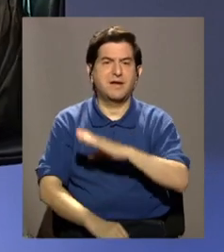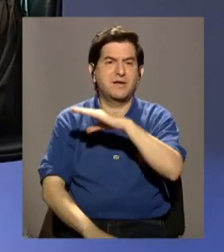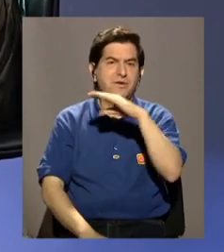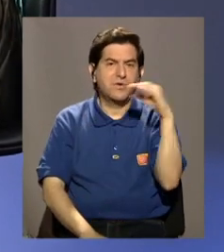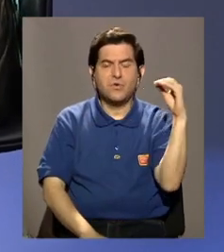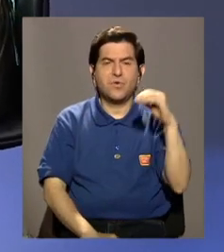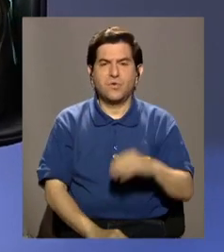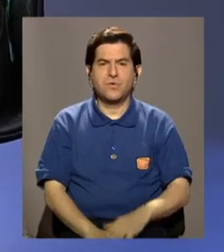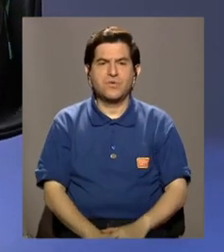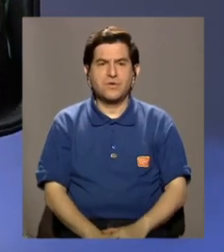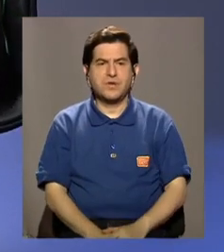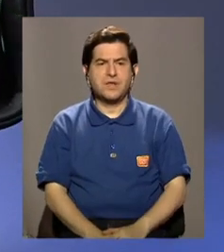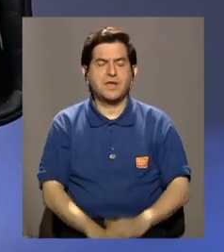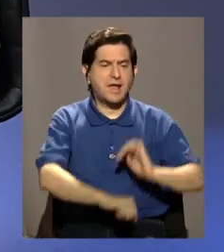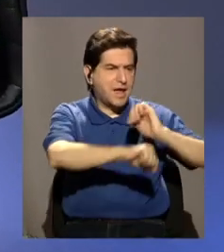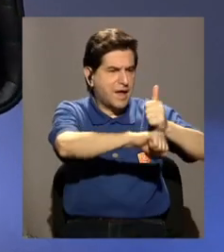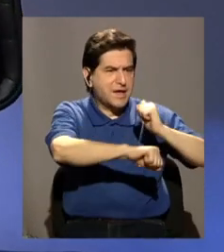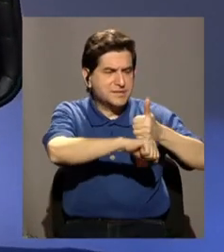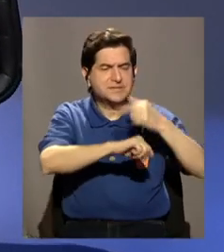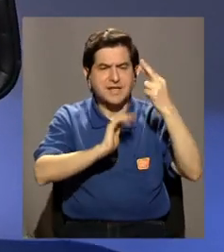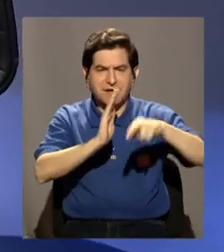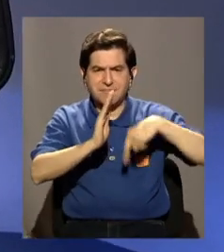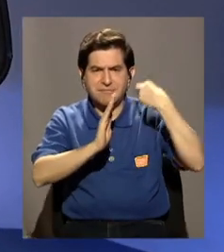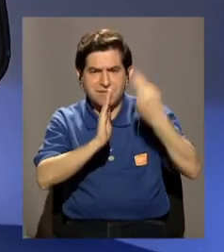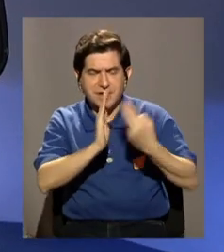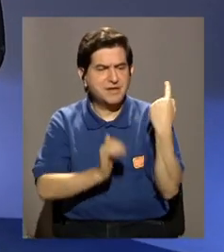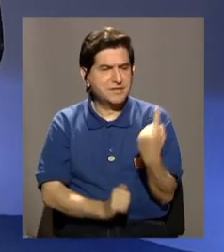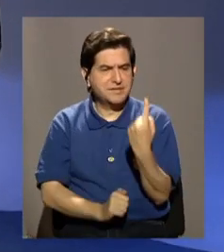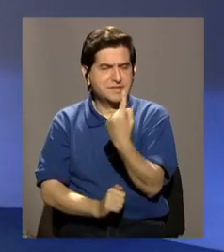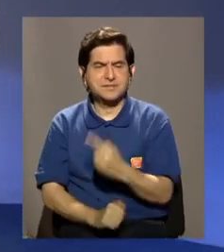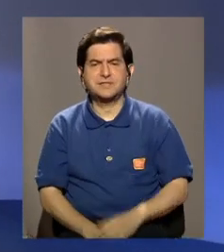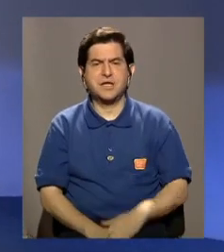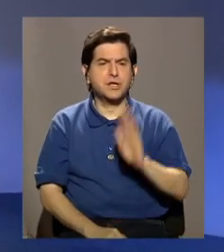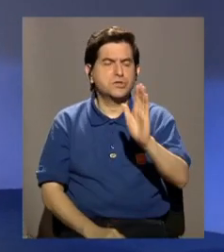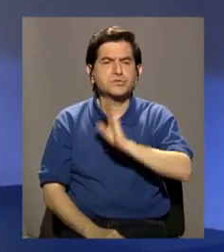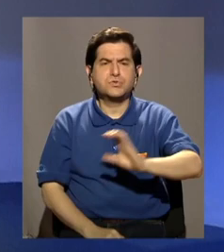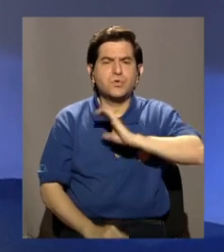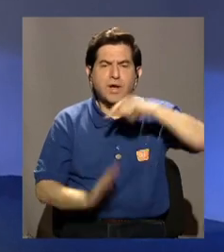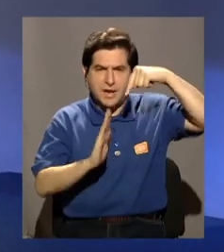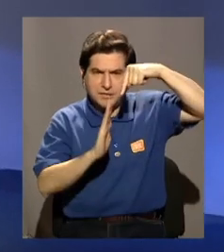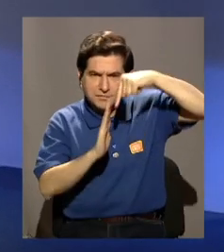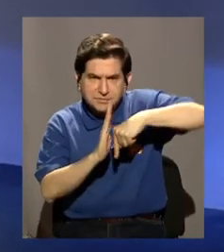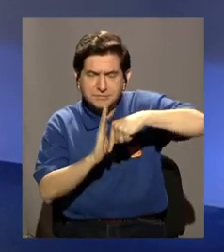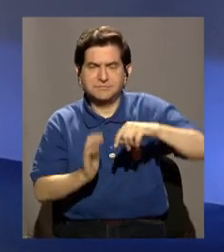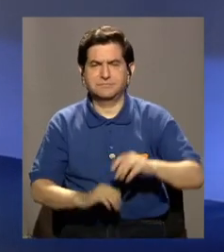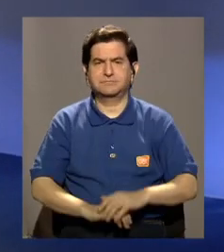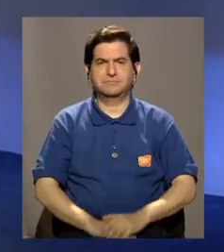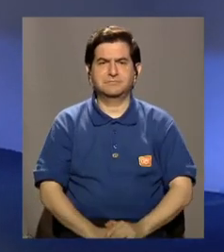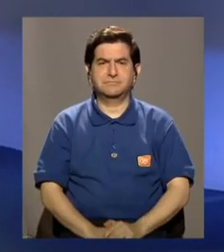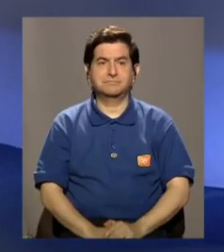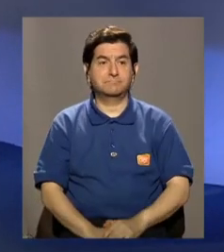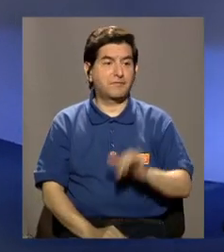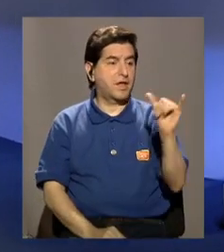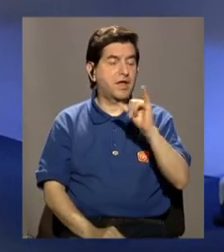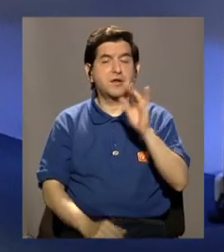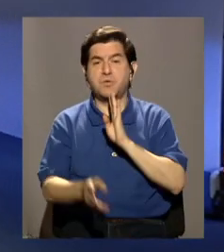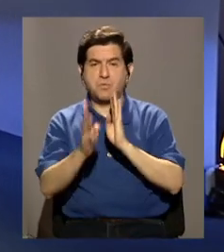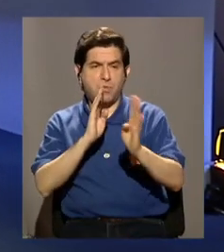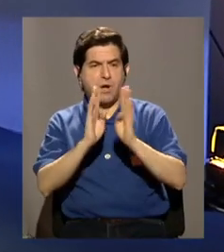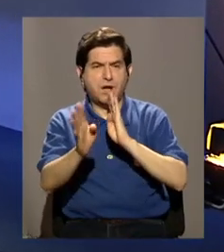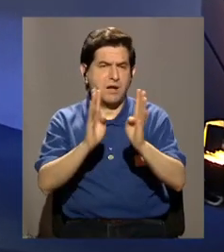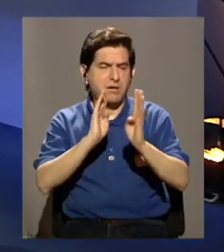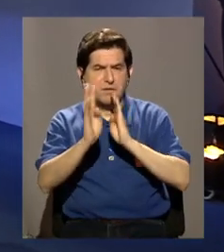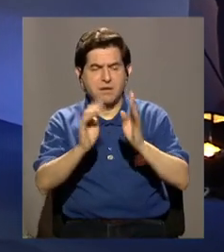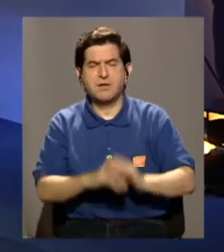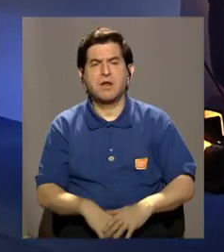este y la definición de los personajes o sea la profundidad de los personajes así que bueno era como que conversábamos mucho